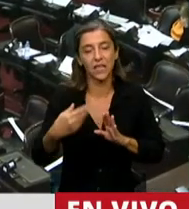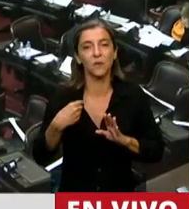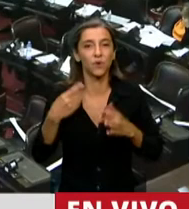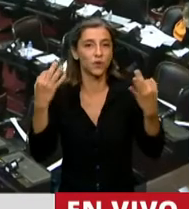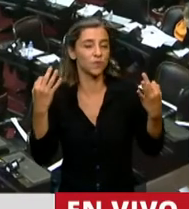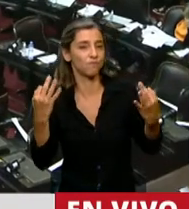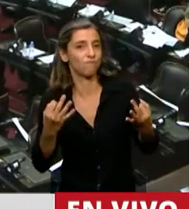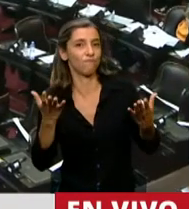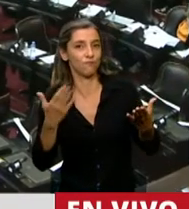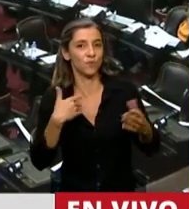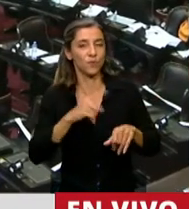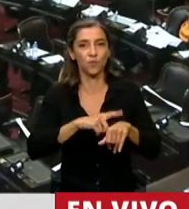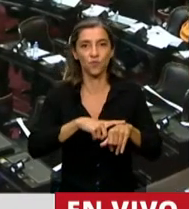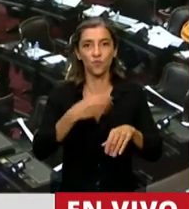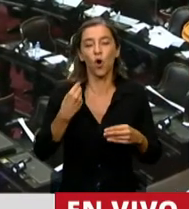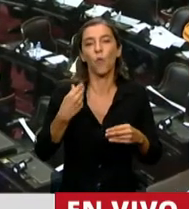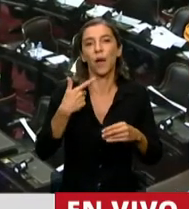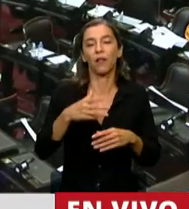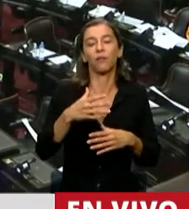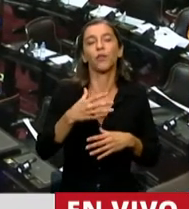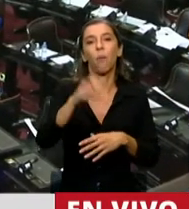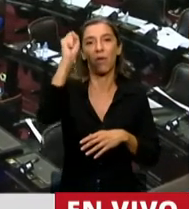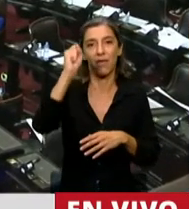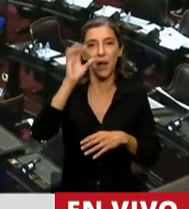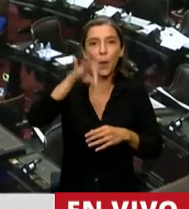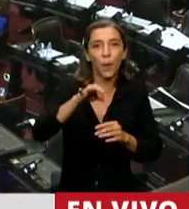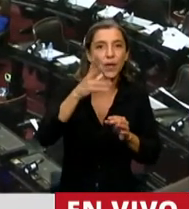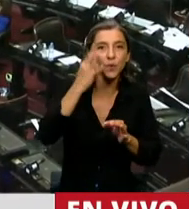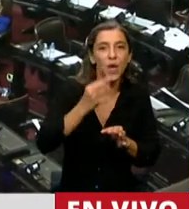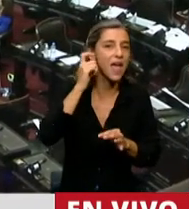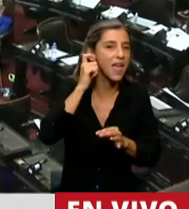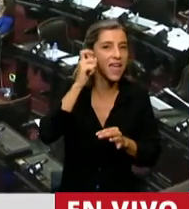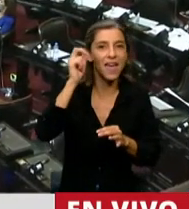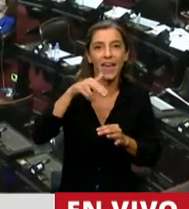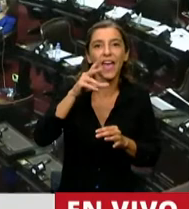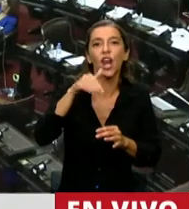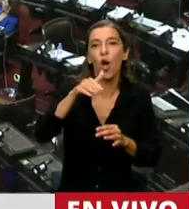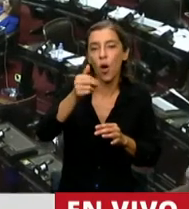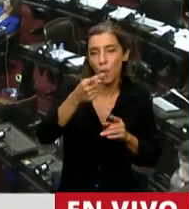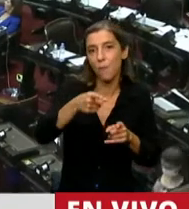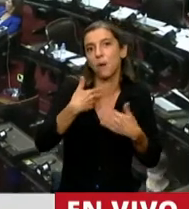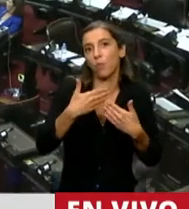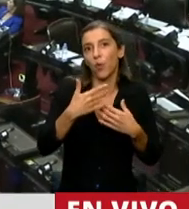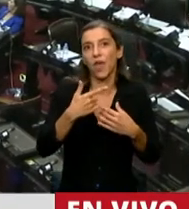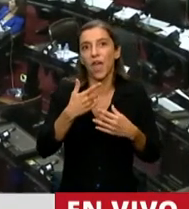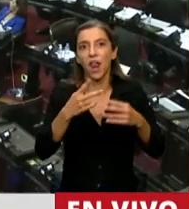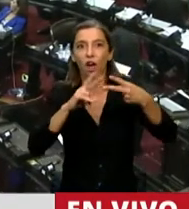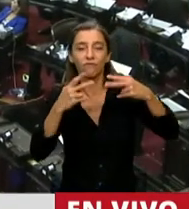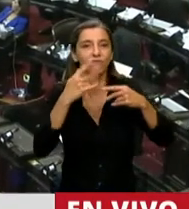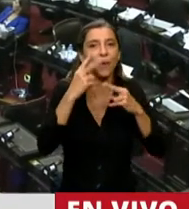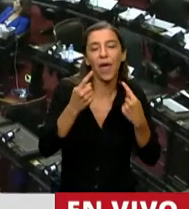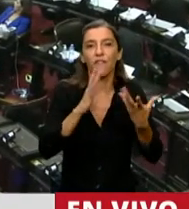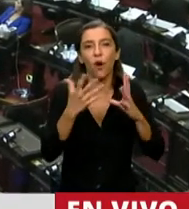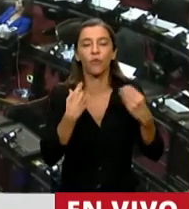del mundo haya podido secuenciar el genoma viral, el Malbrán argentino pudo secuenciar el coronavirus. Este logro